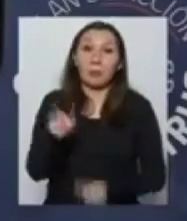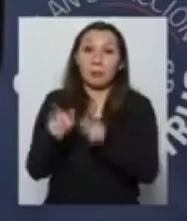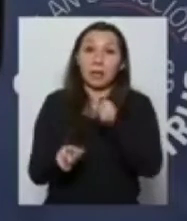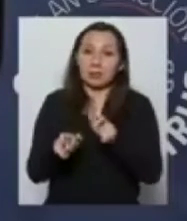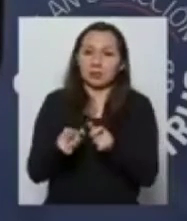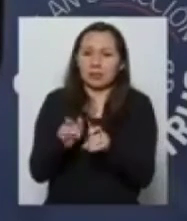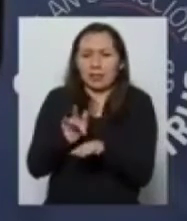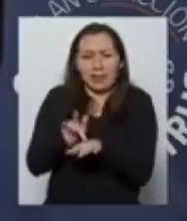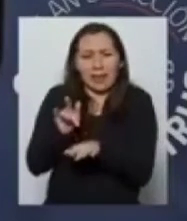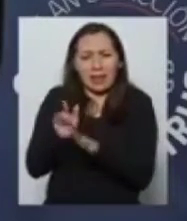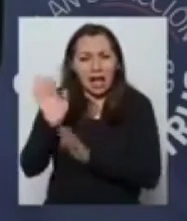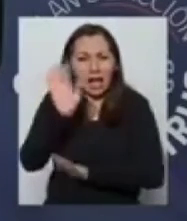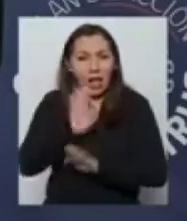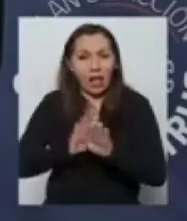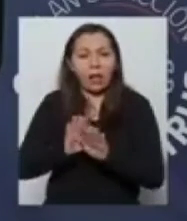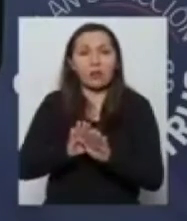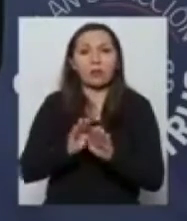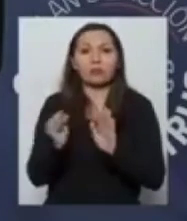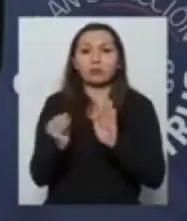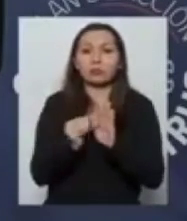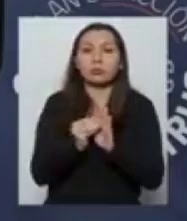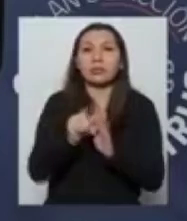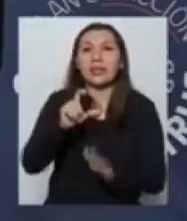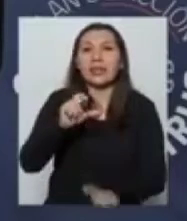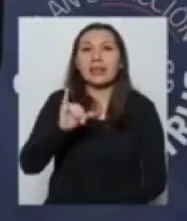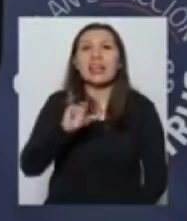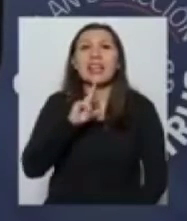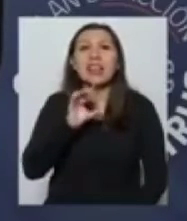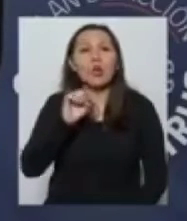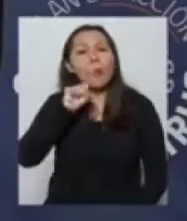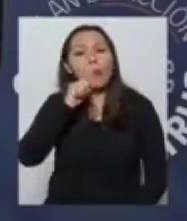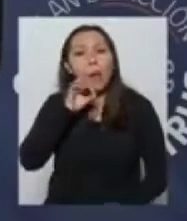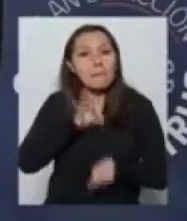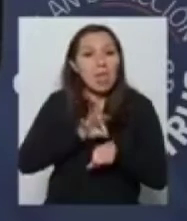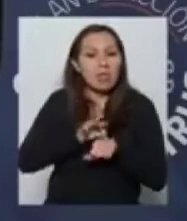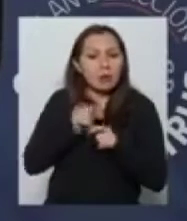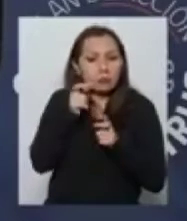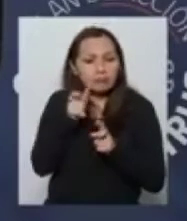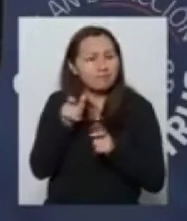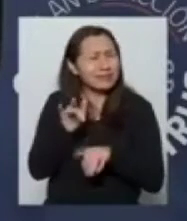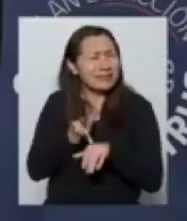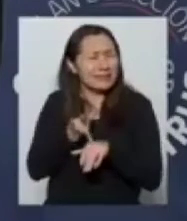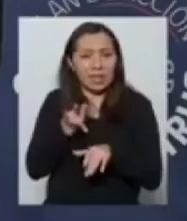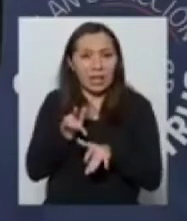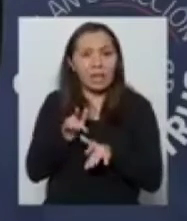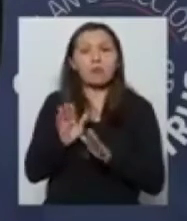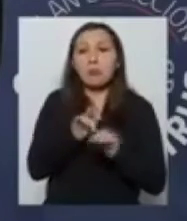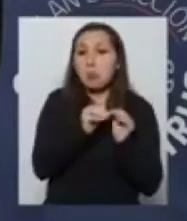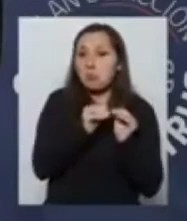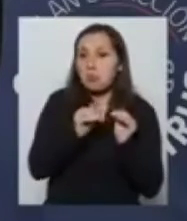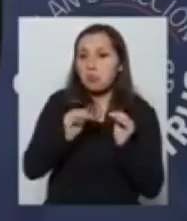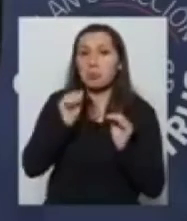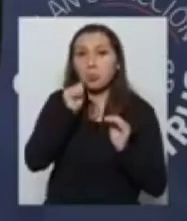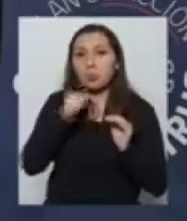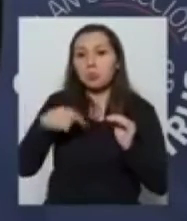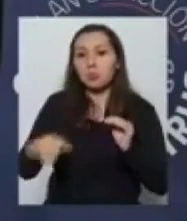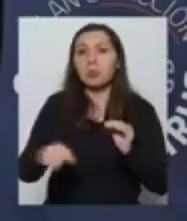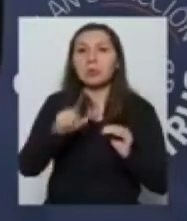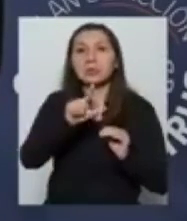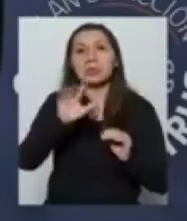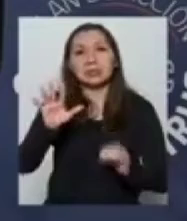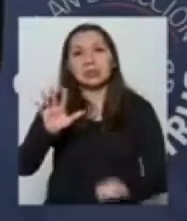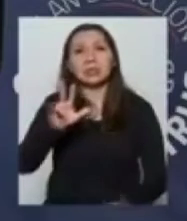Pacientes críticos, catalogados como críticos por sus médicos tratantes, se mantienen estables los últimos días,